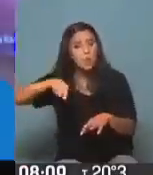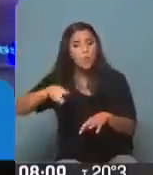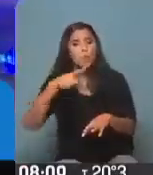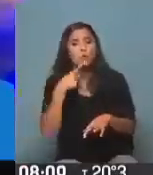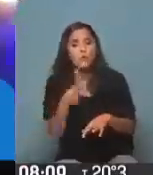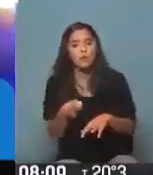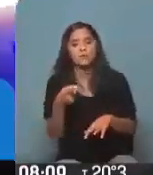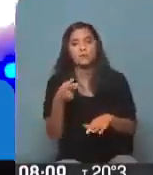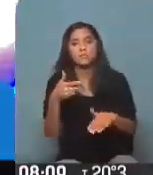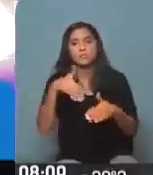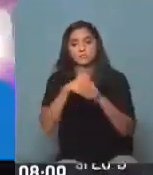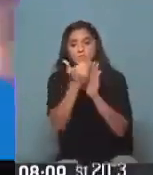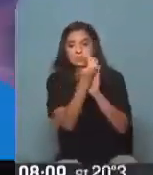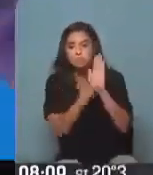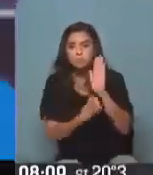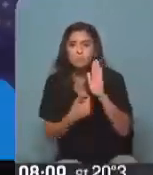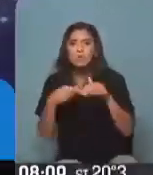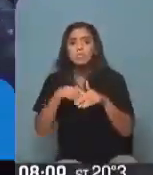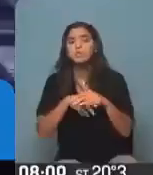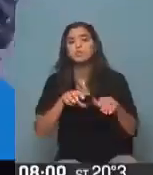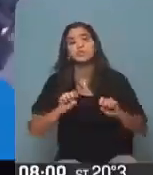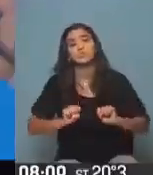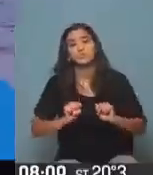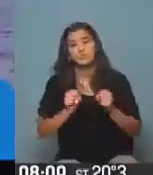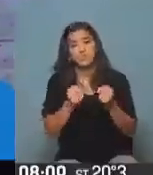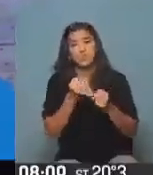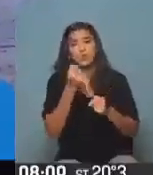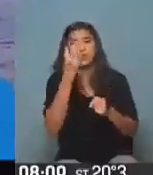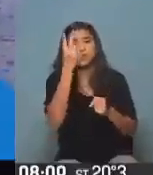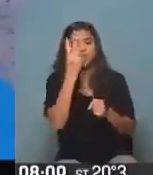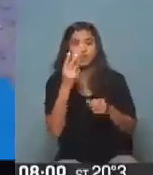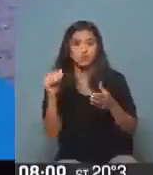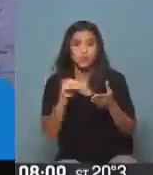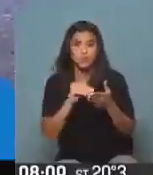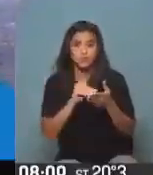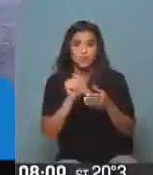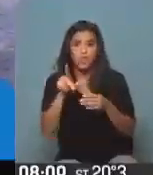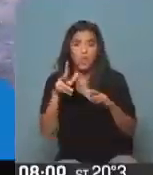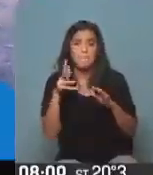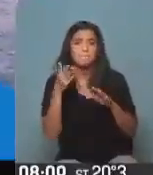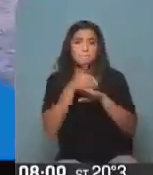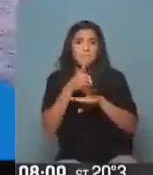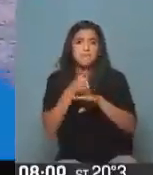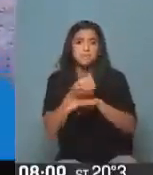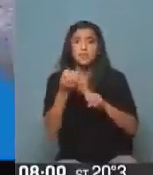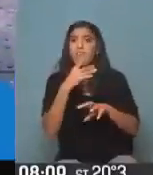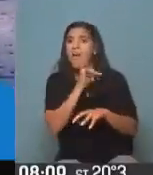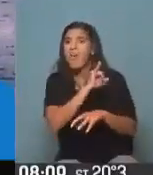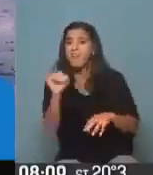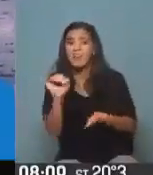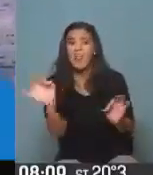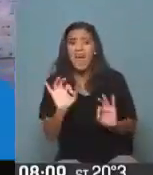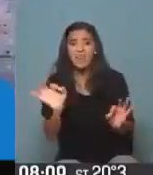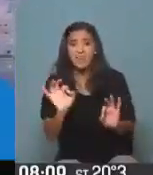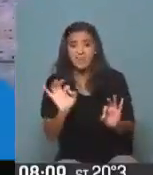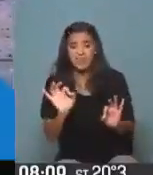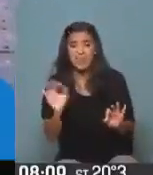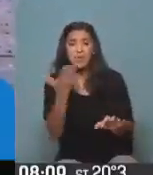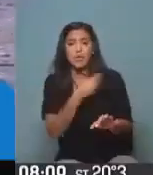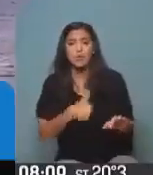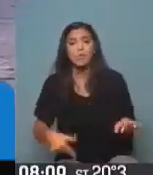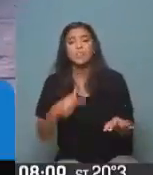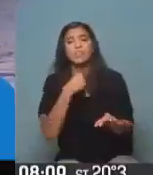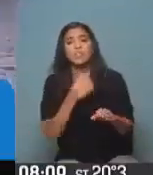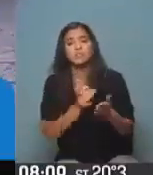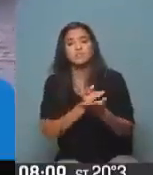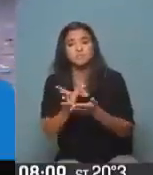un sumario interno y fueron suspendidos dos funcionarios de migraciones que no emitieron una alerta. El gobierno quiere